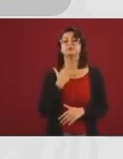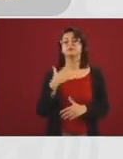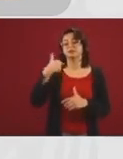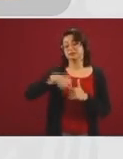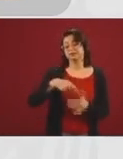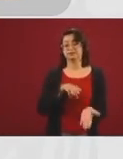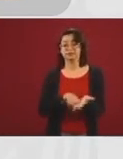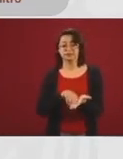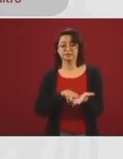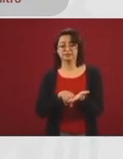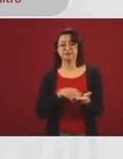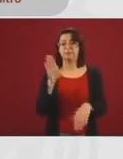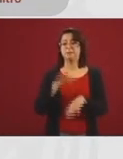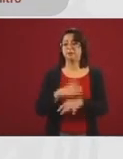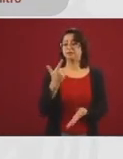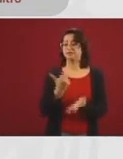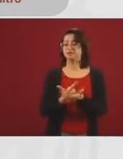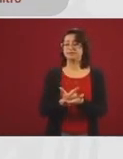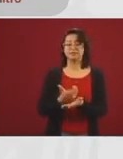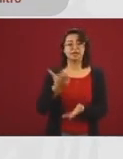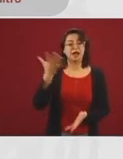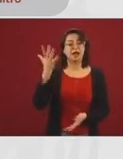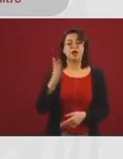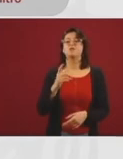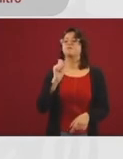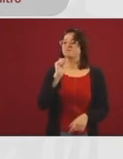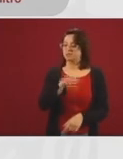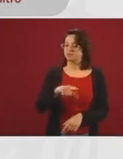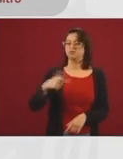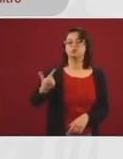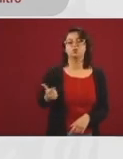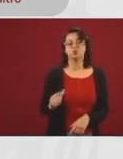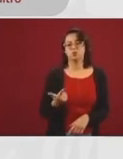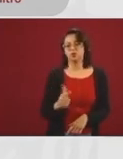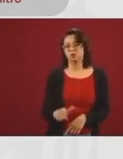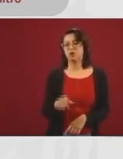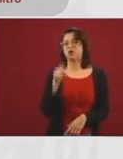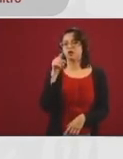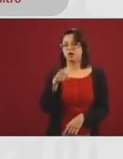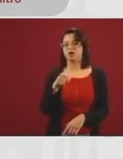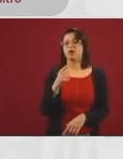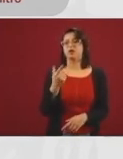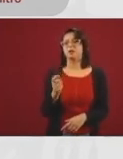en el 2018, que fue de 2.579 expedientes.